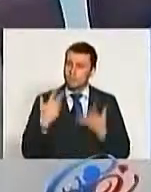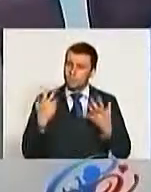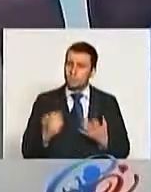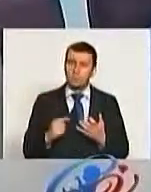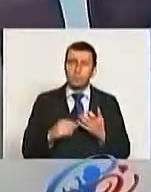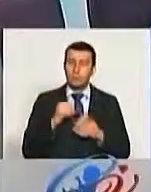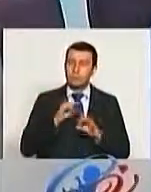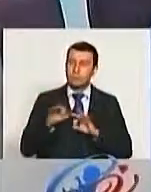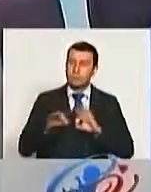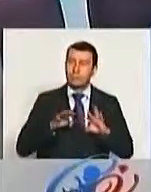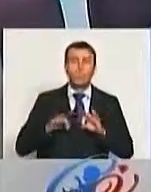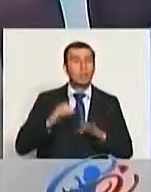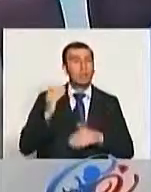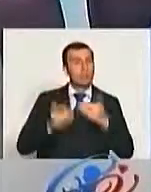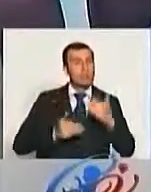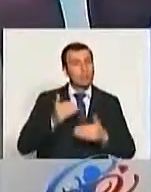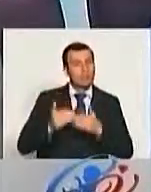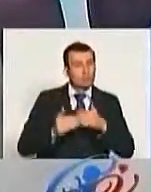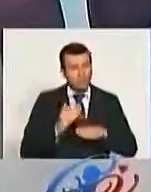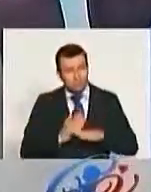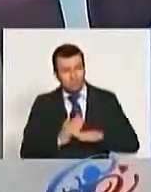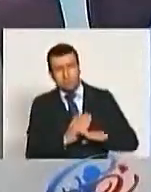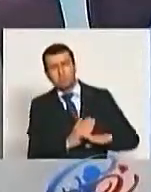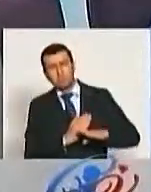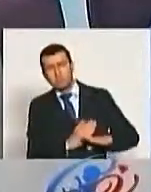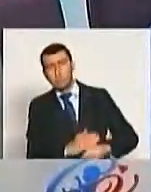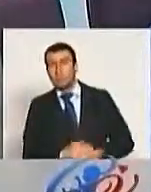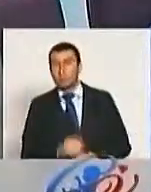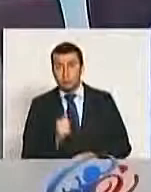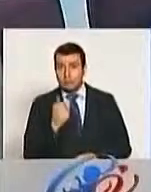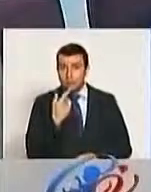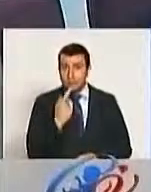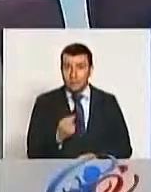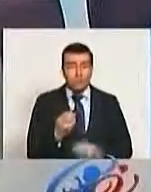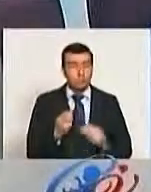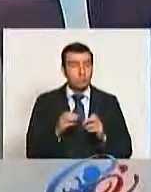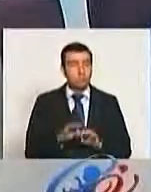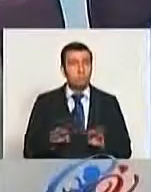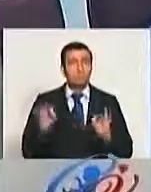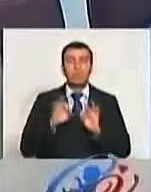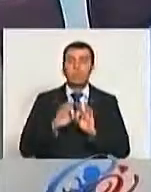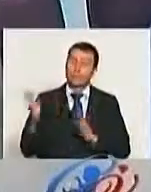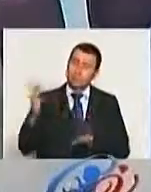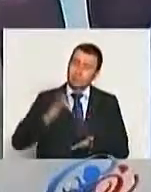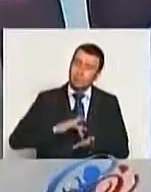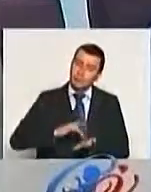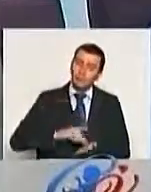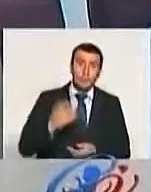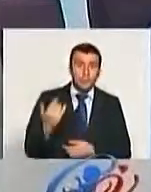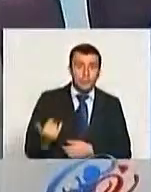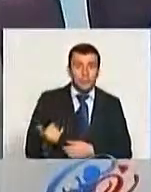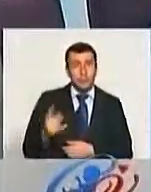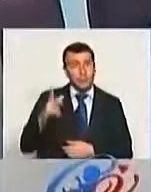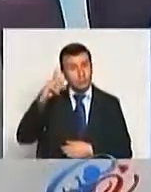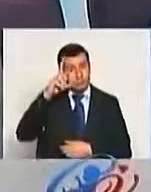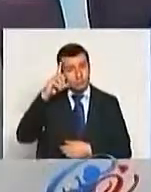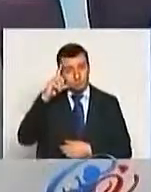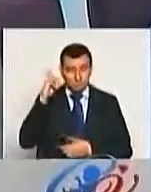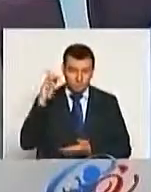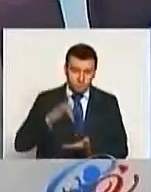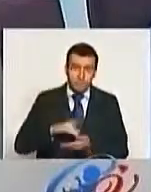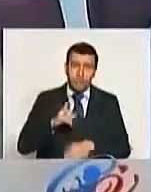procesos preventivos, es decirles a ustedes la importancia de la consulta ginecológica a tiempo